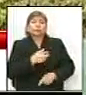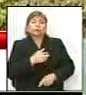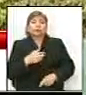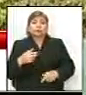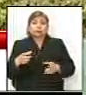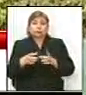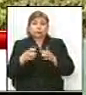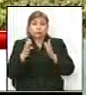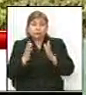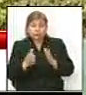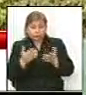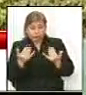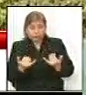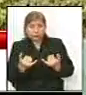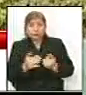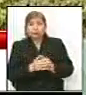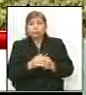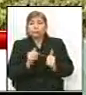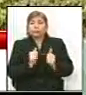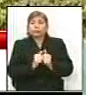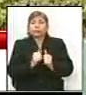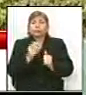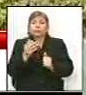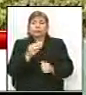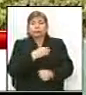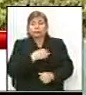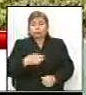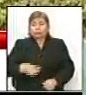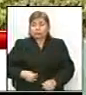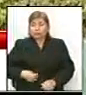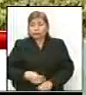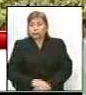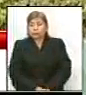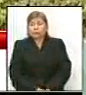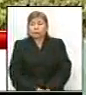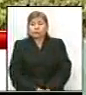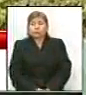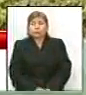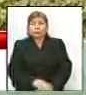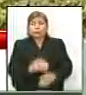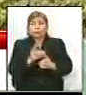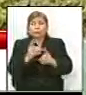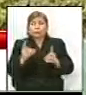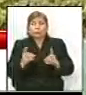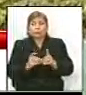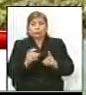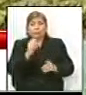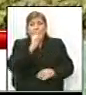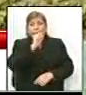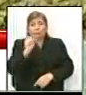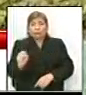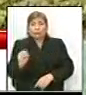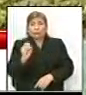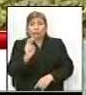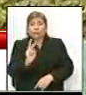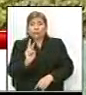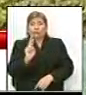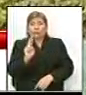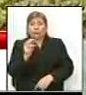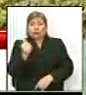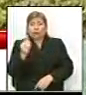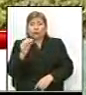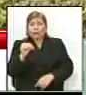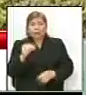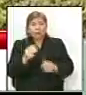el momento ya, como nuevo distrito, también distrito sur del Bray, necesitamos un